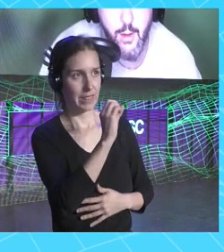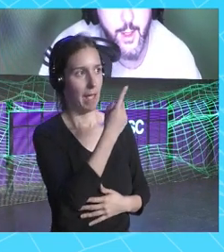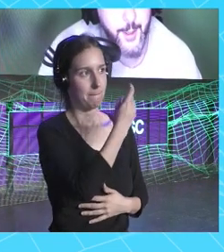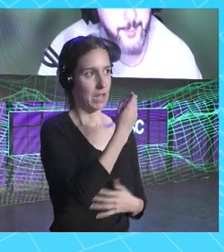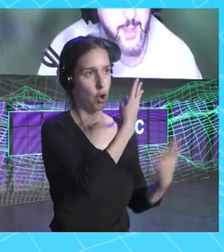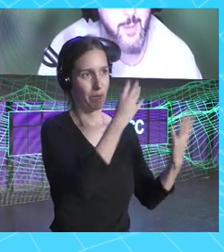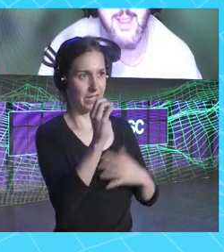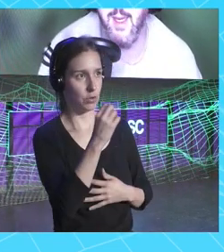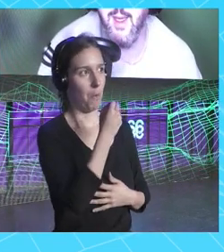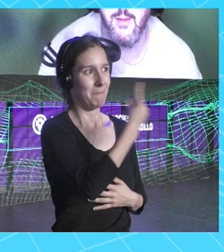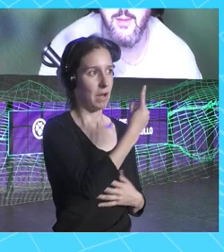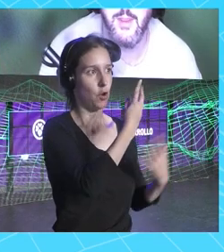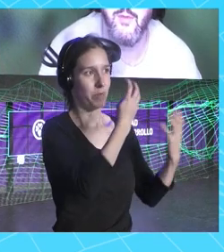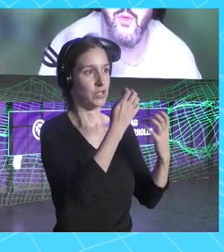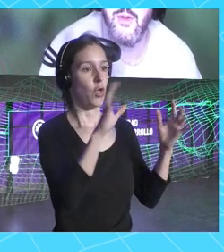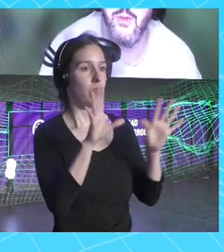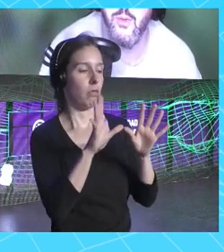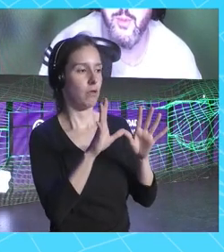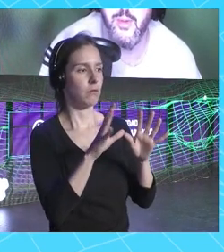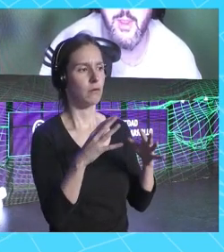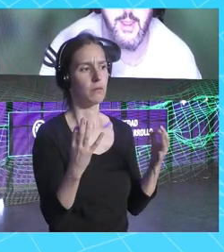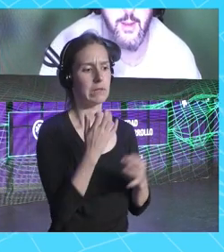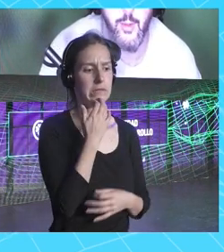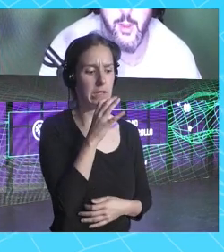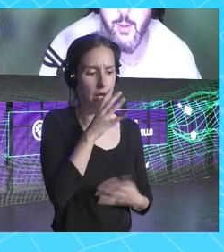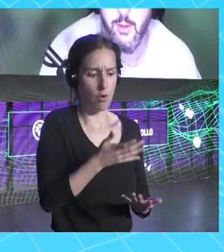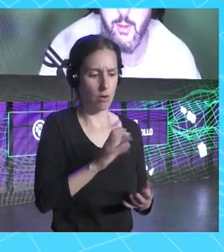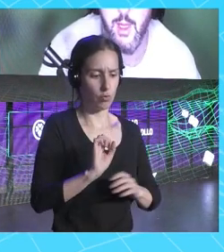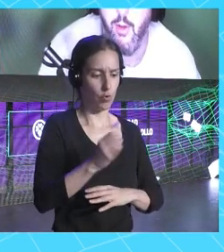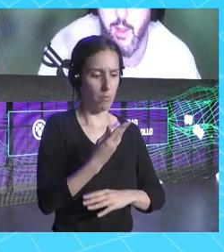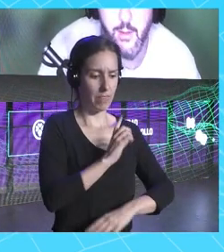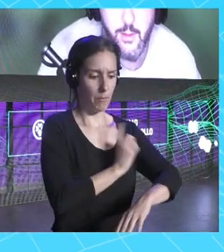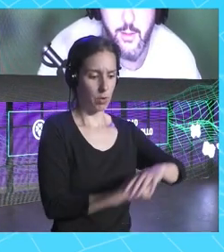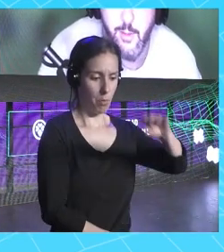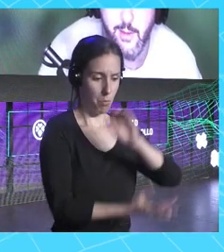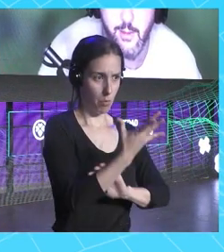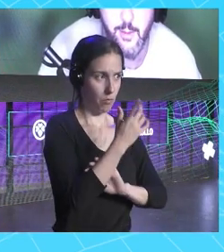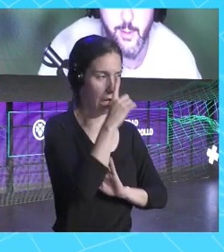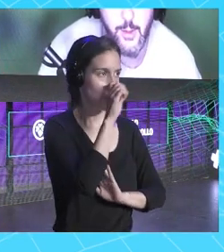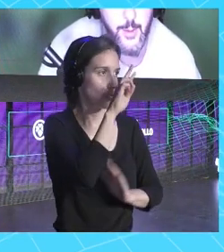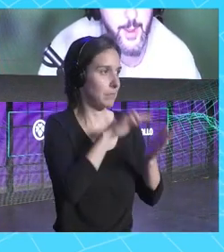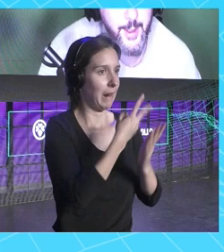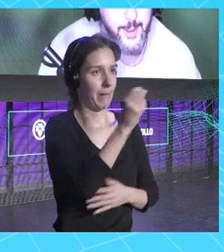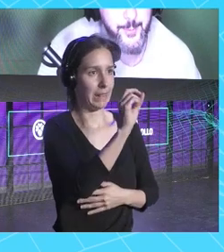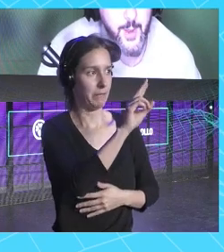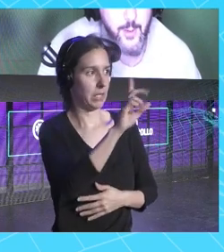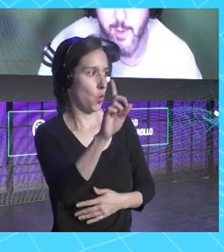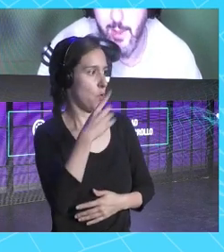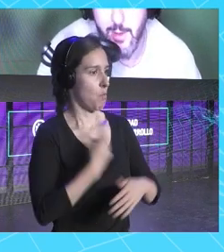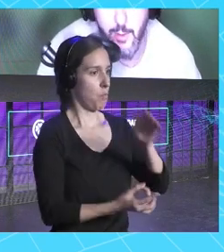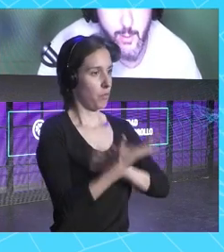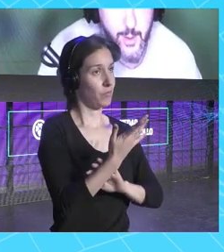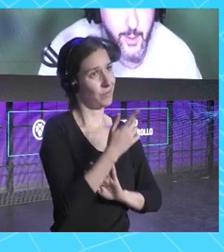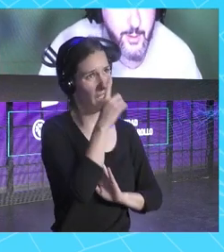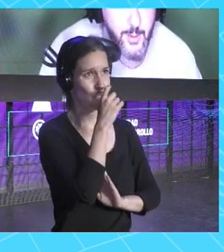Qué pasaría si fundas un club deportivo ahora en 2020 en 2021 en 2020